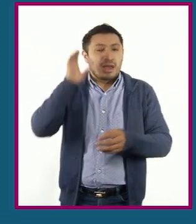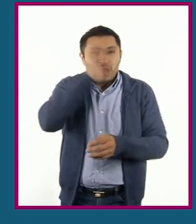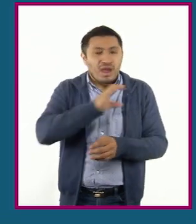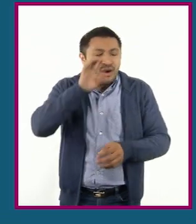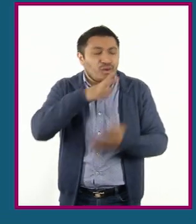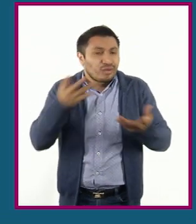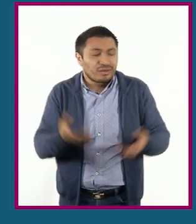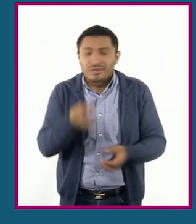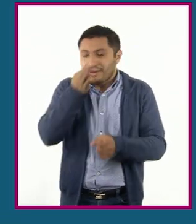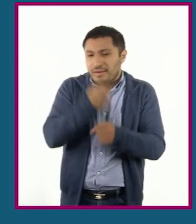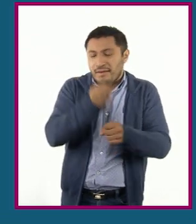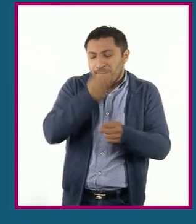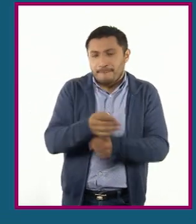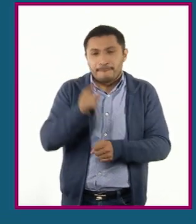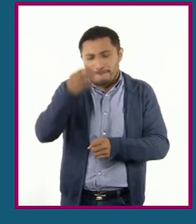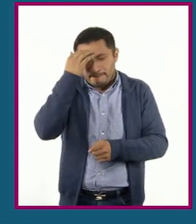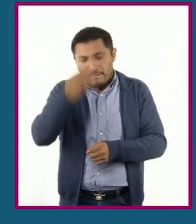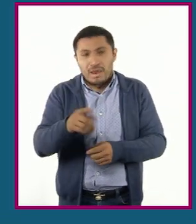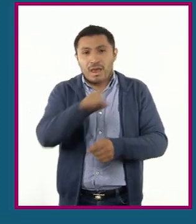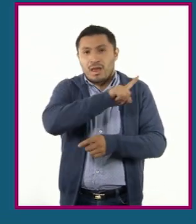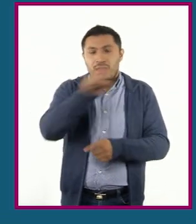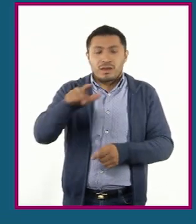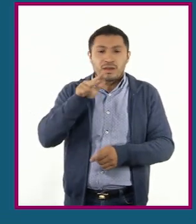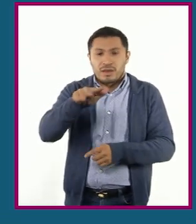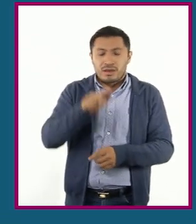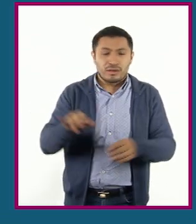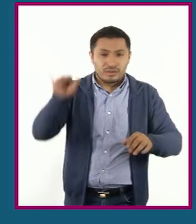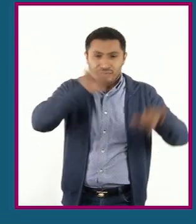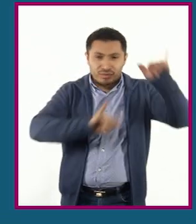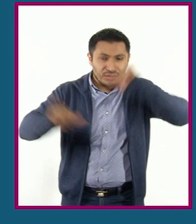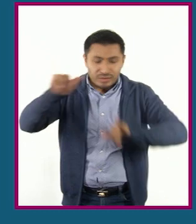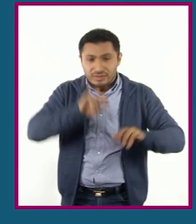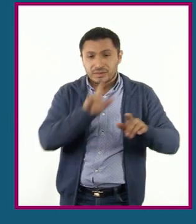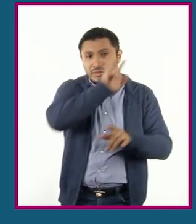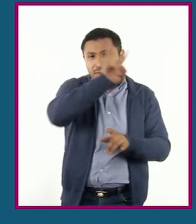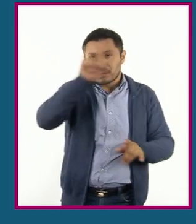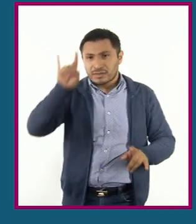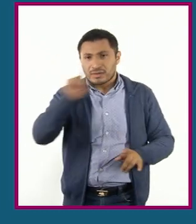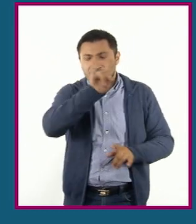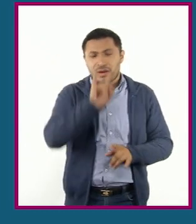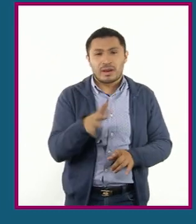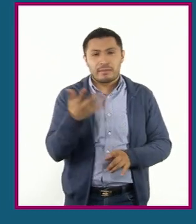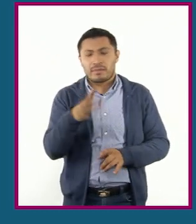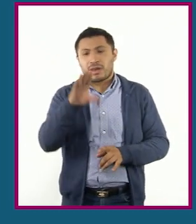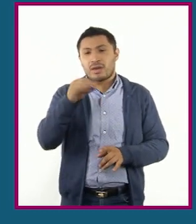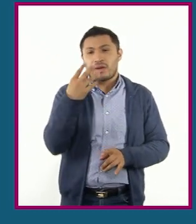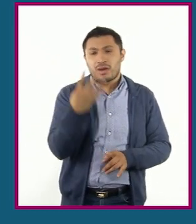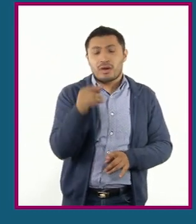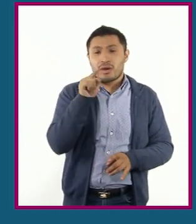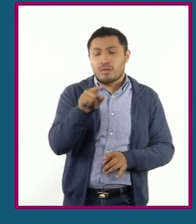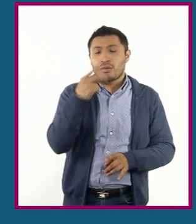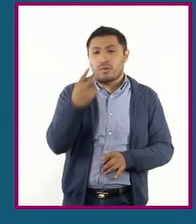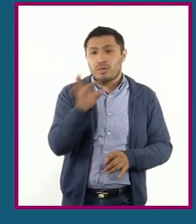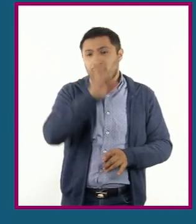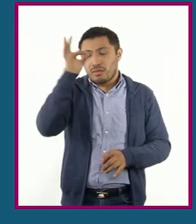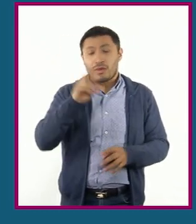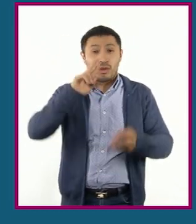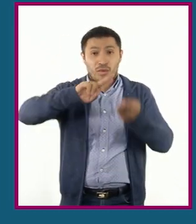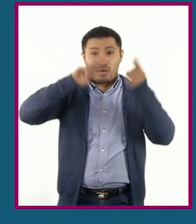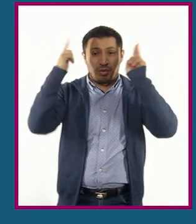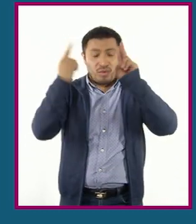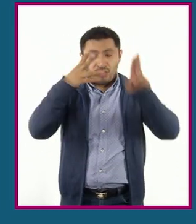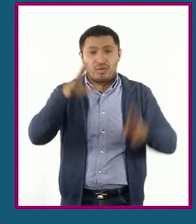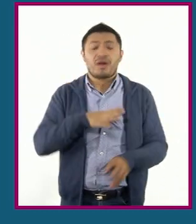problema. Este es el sistema que se ha seguido en uso hasta nuestros días. Es por eso que algunos nombres en